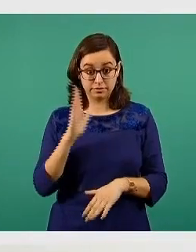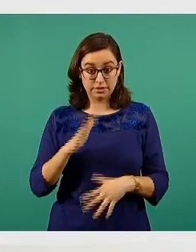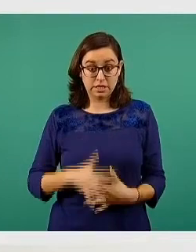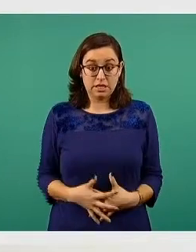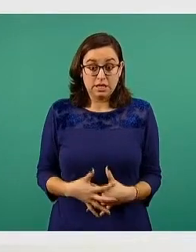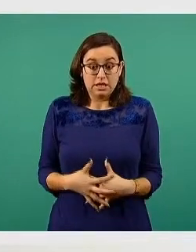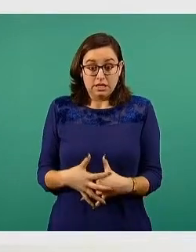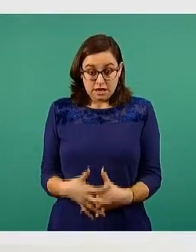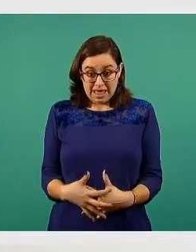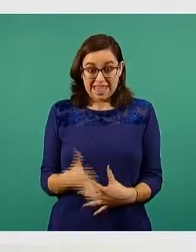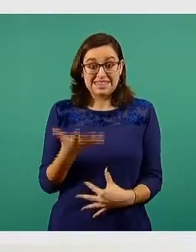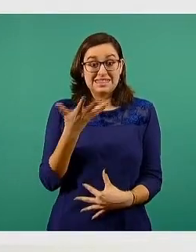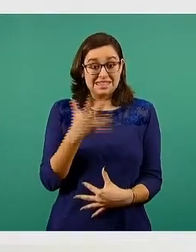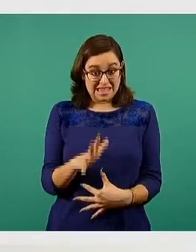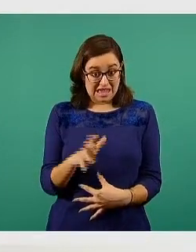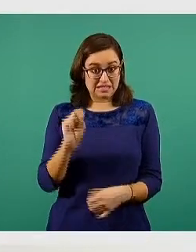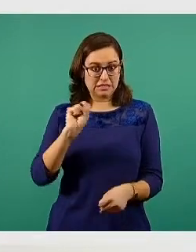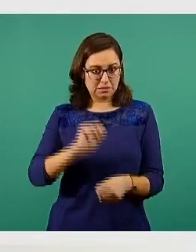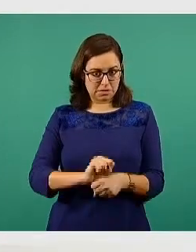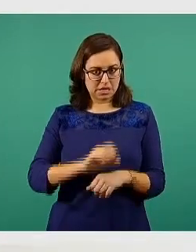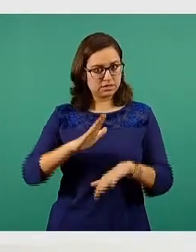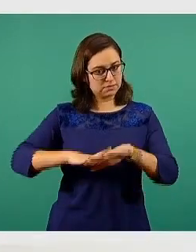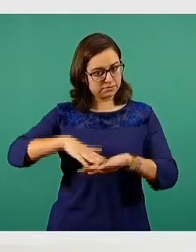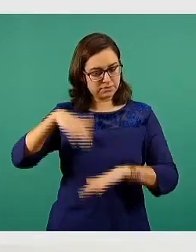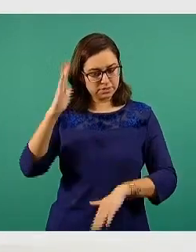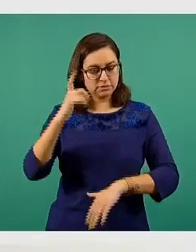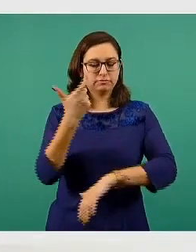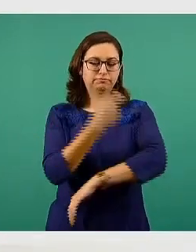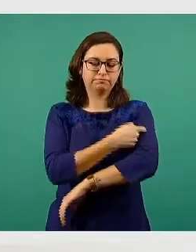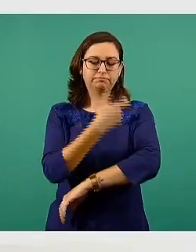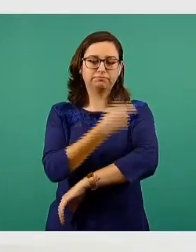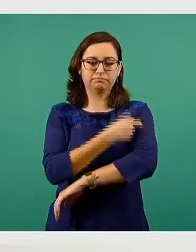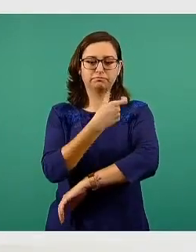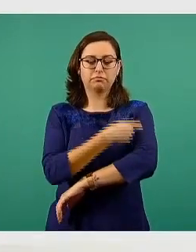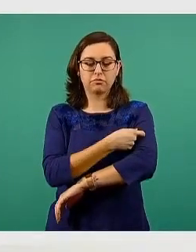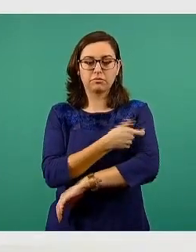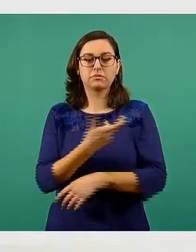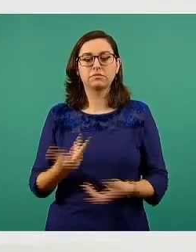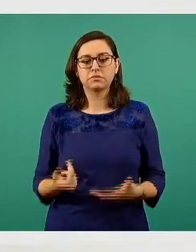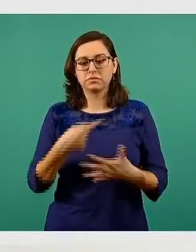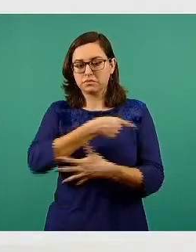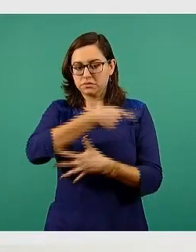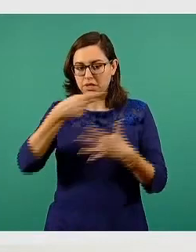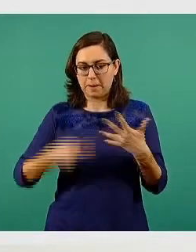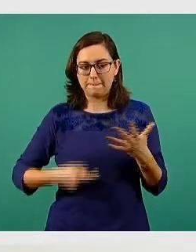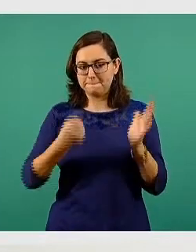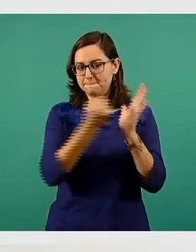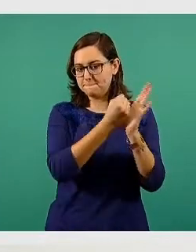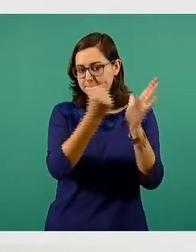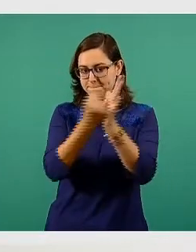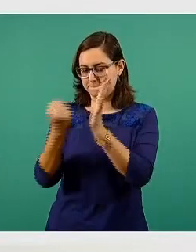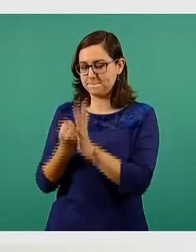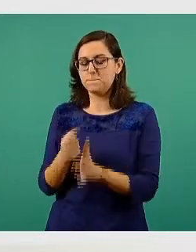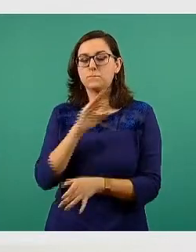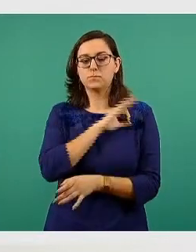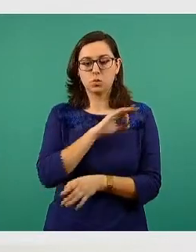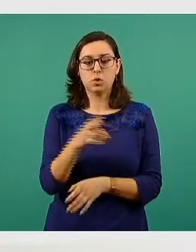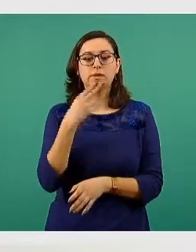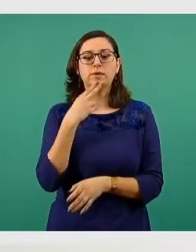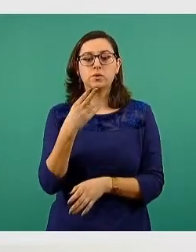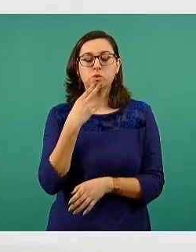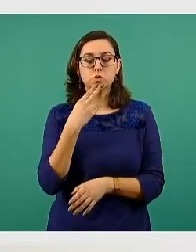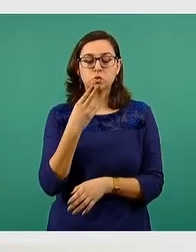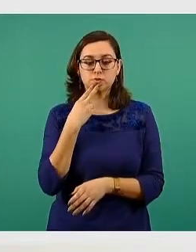más semanas de embarazo en la vacunación. Se puede usar cualquiera de las 5 vacunas y las embarazadas